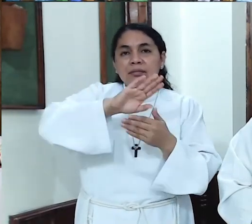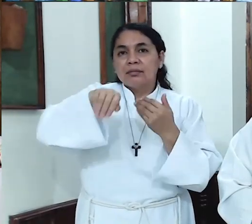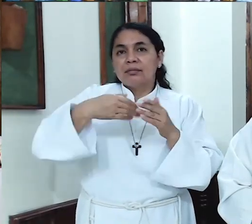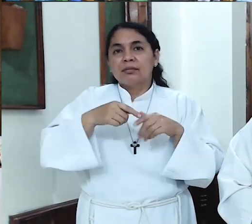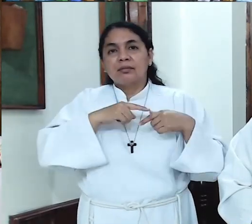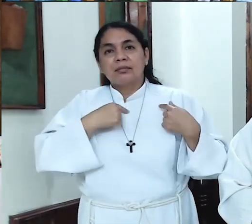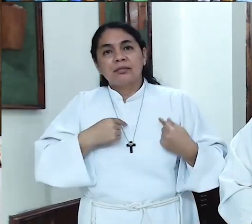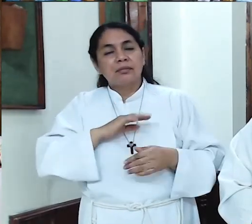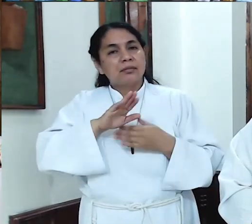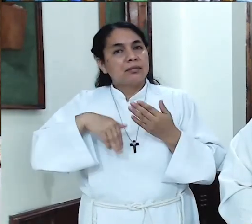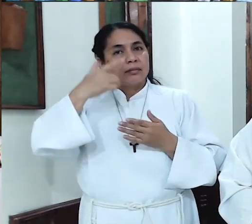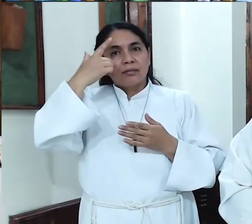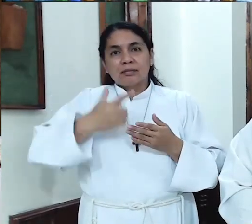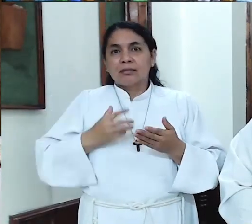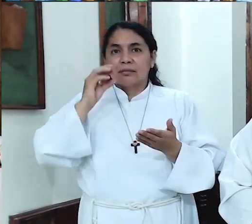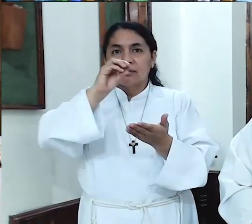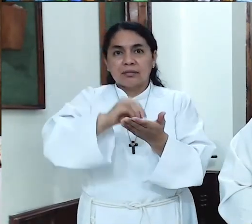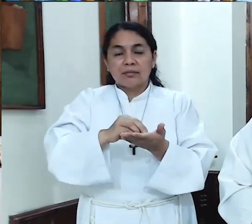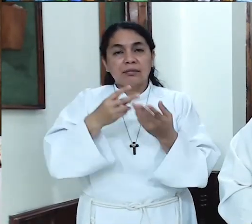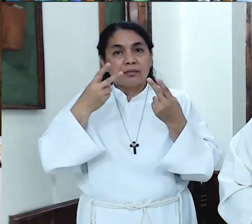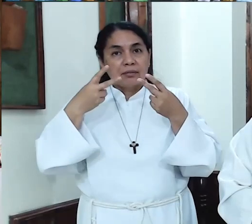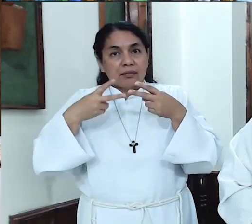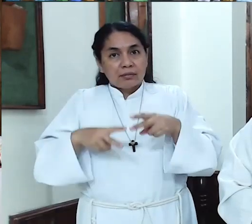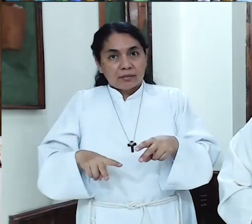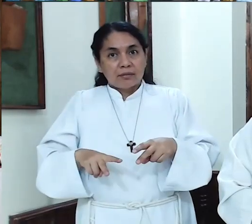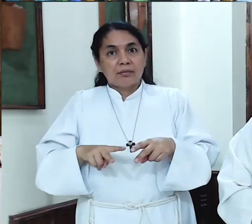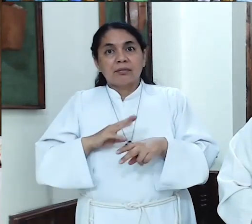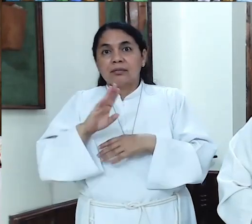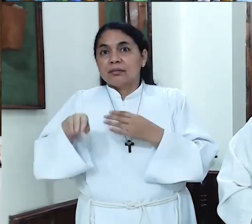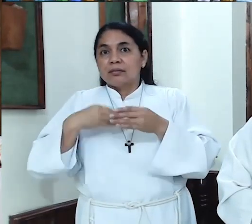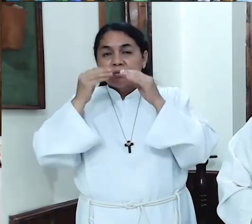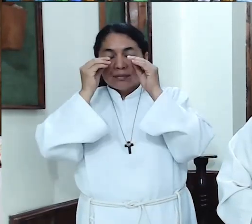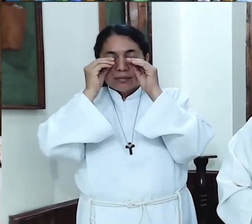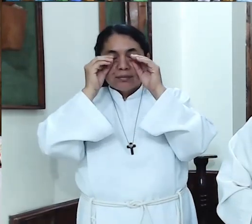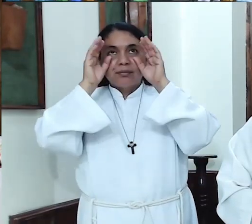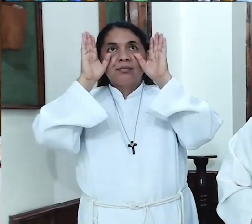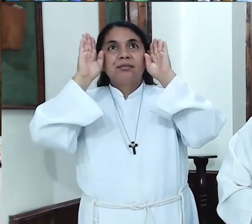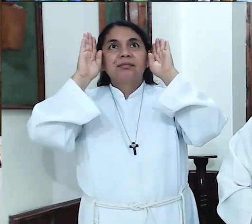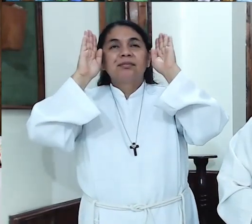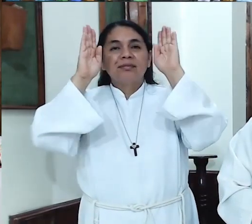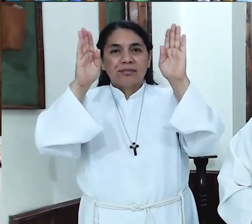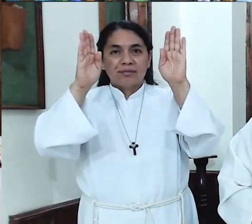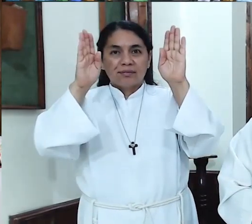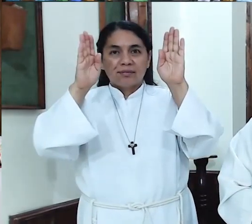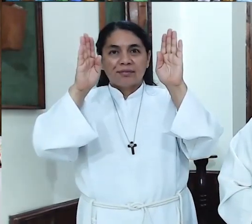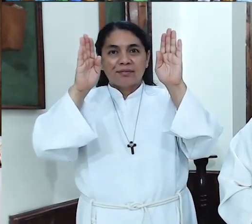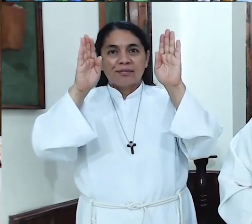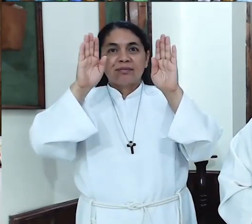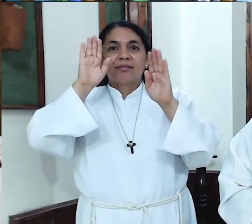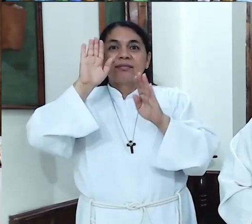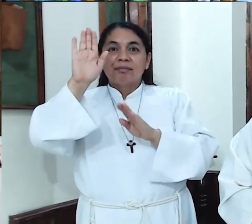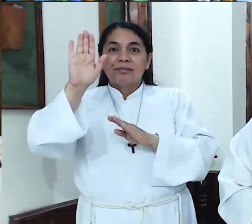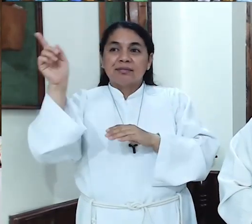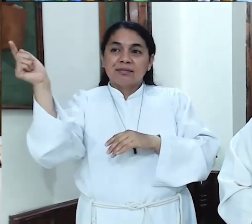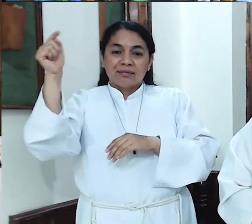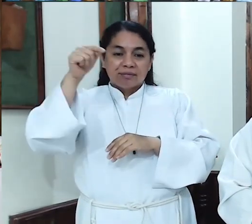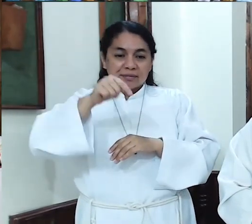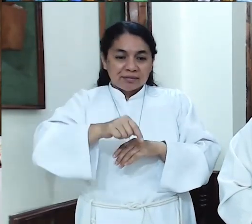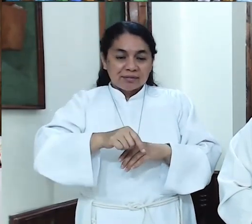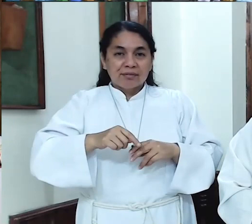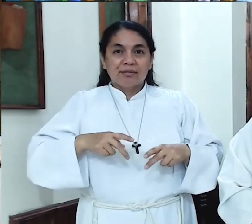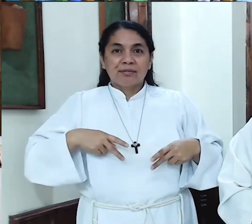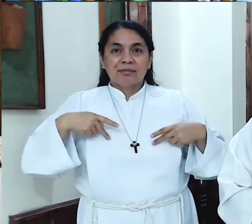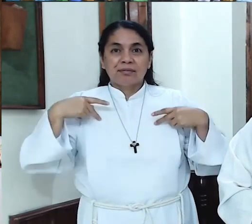todo lo que somos, y a la vez para que estemos despiertos, atentos a su paso por nuestra